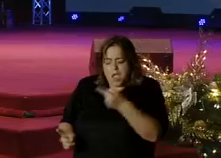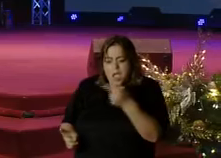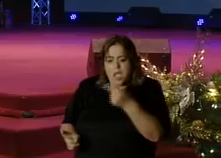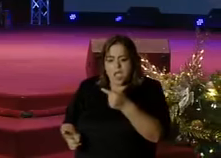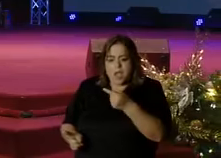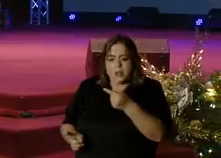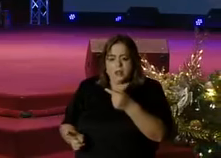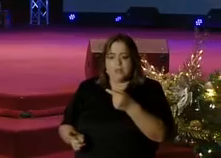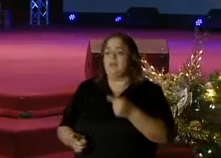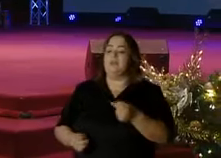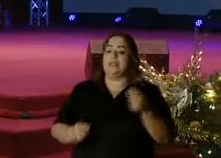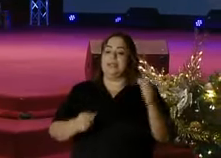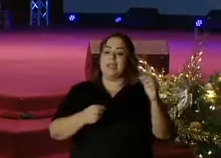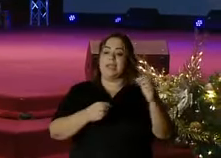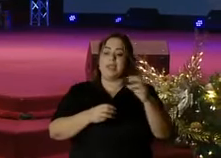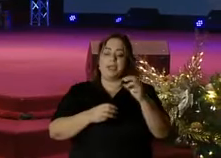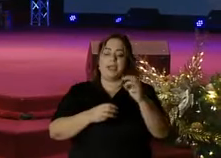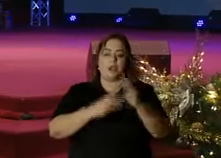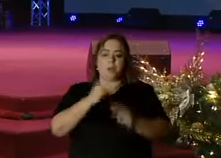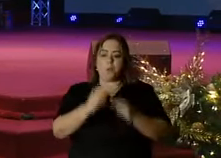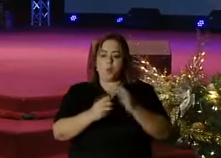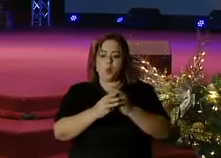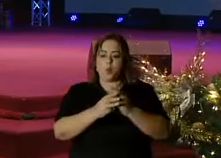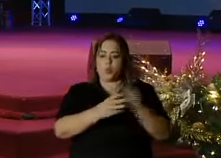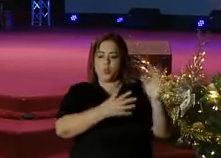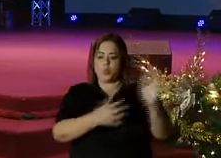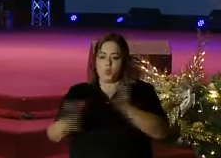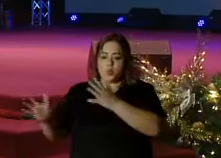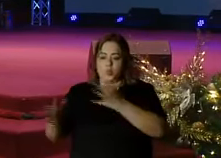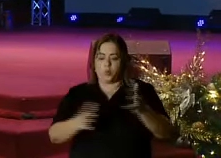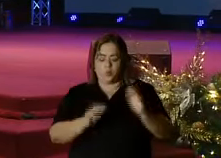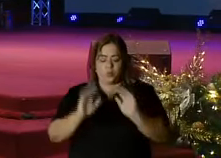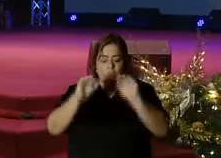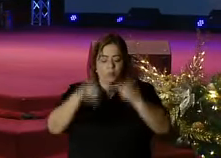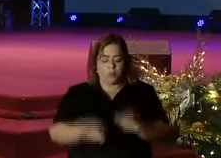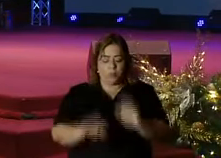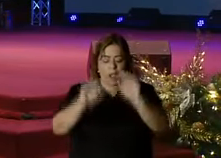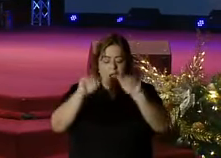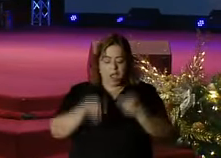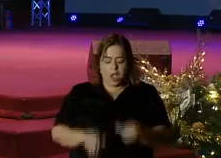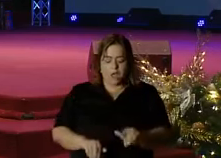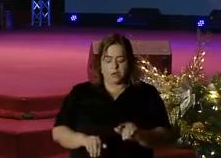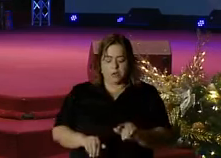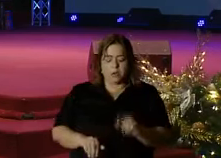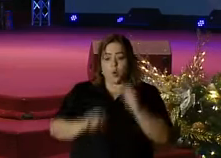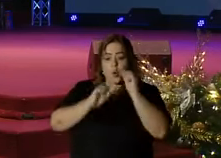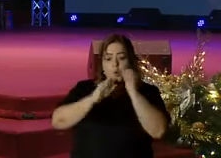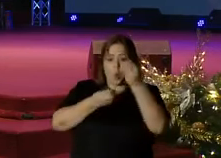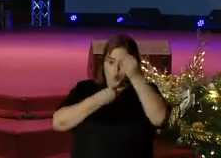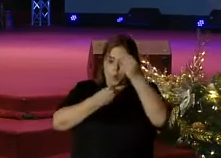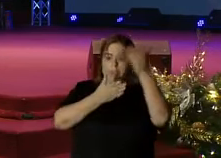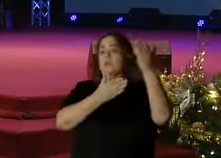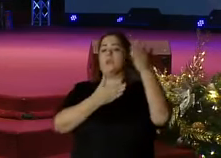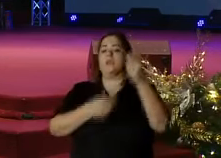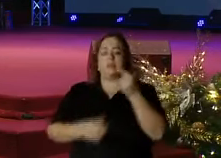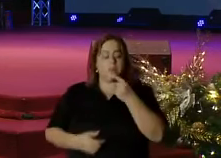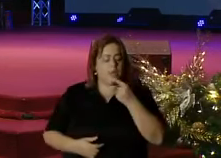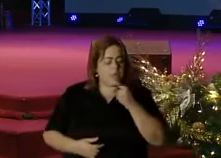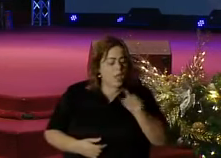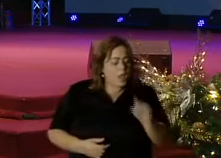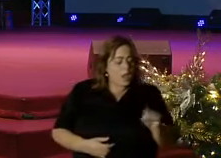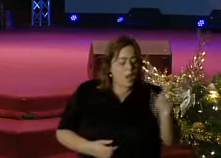aconteció durante esa travesía. Pero llega un endemoniado, lo ve de lejos y dice, ¡ay, mira quién viene